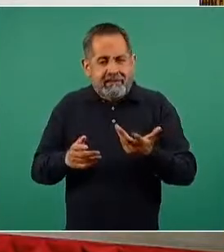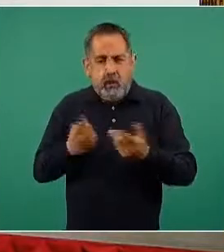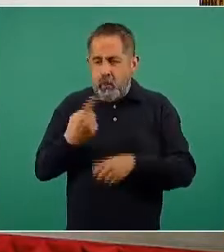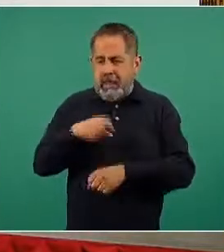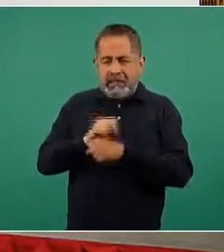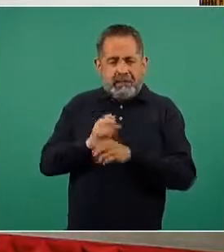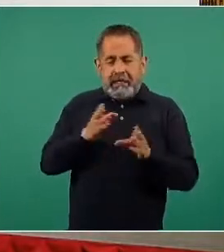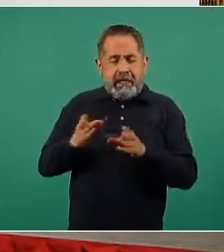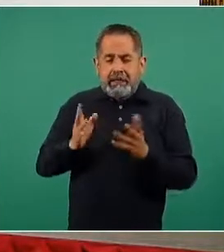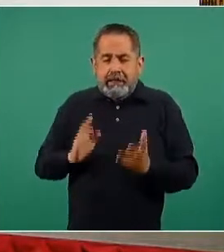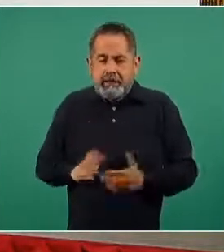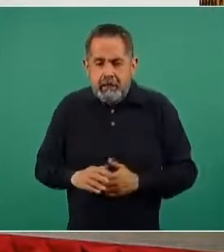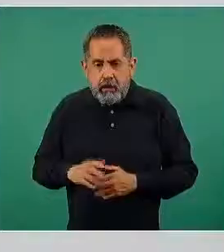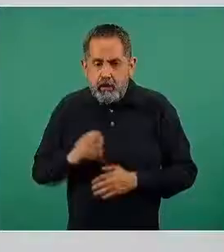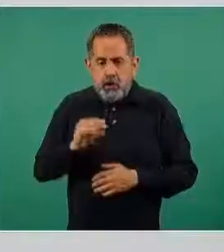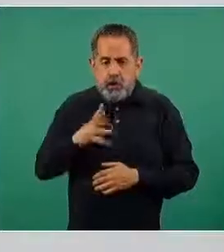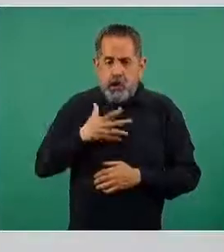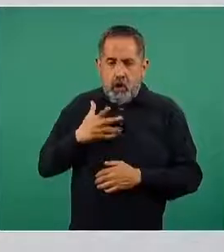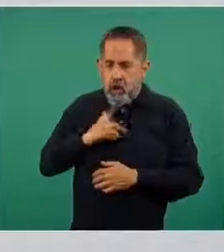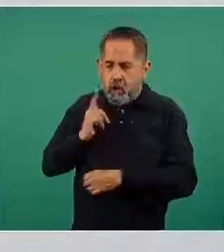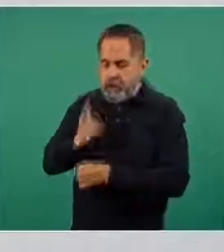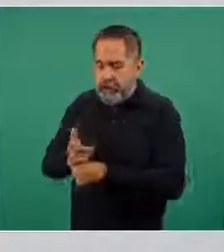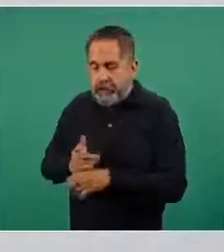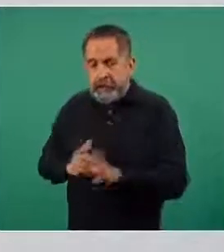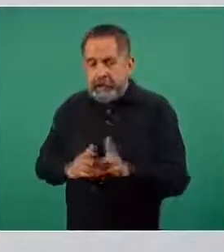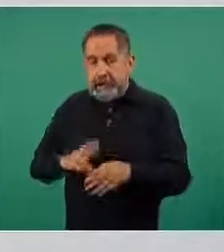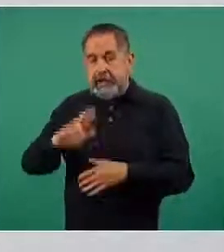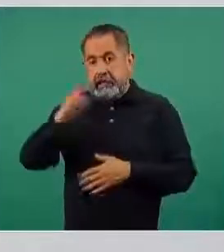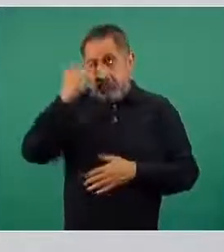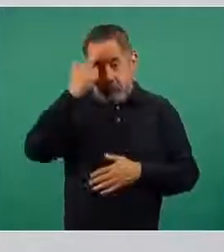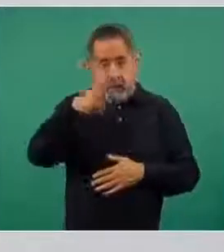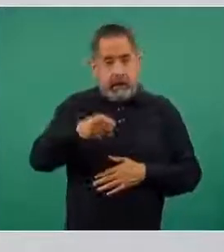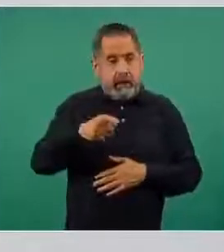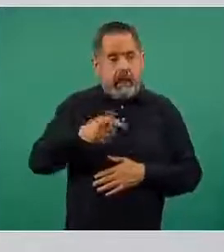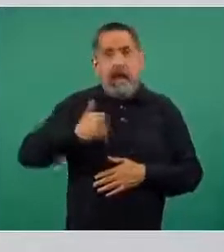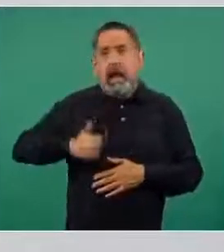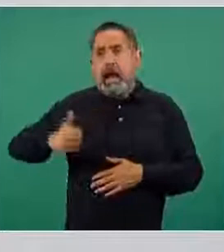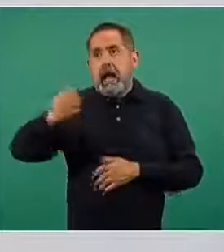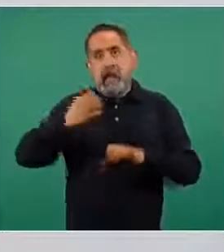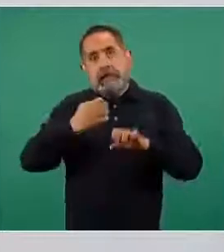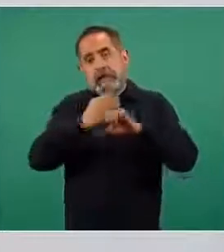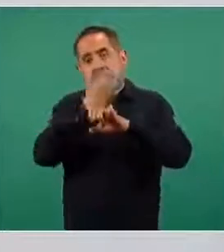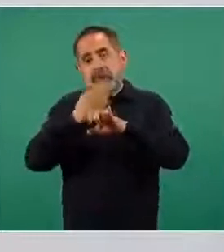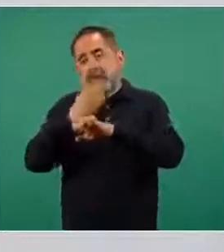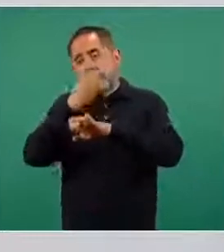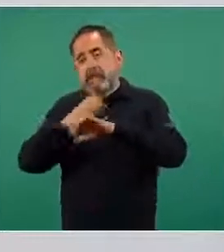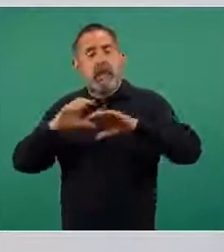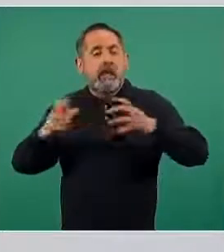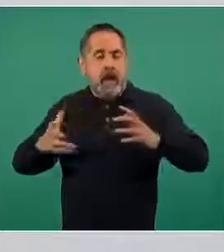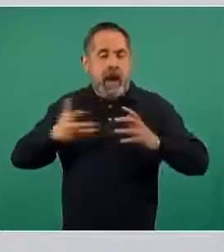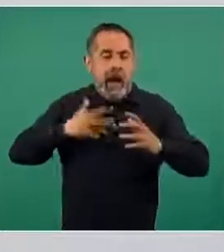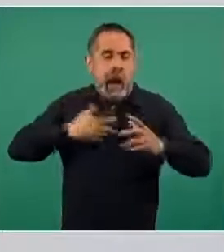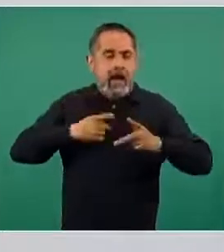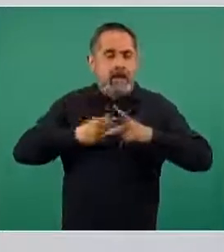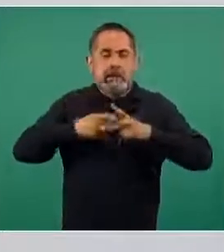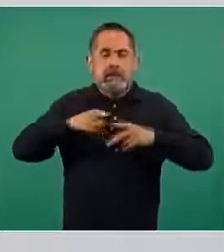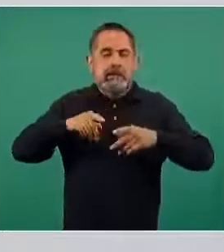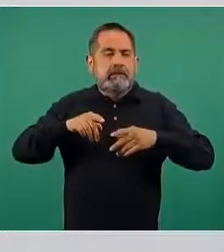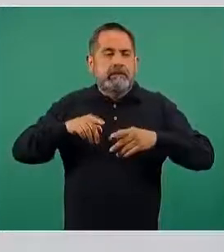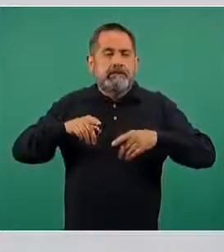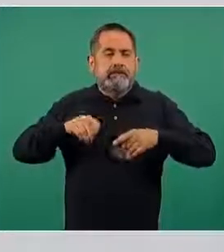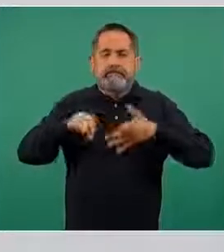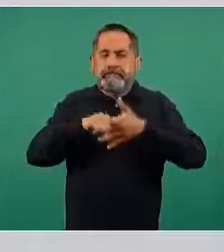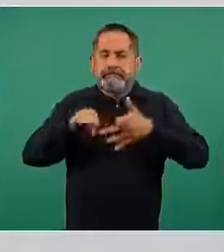semana. No tengo el antecedente. Recordemos que obviamente cada entidad federativa tiene una tasa de